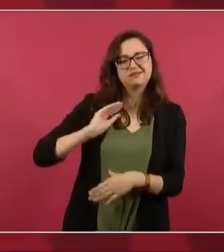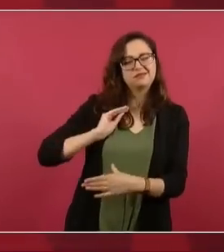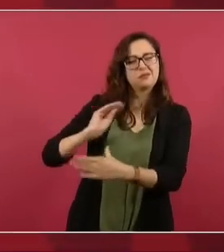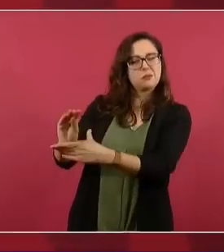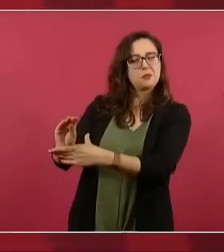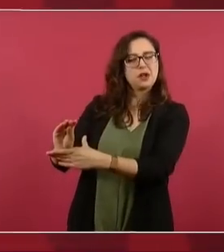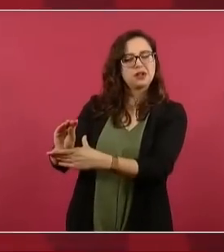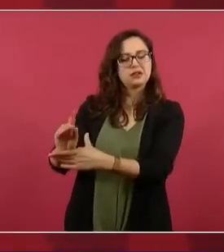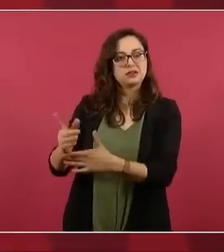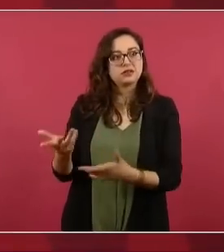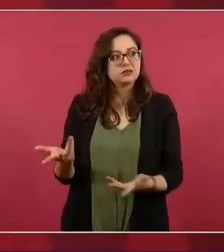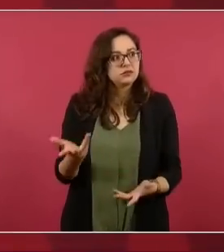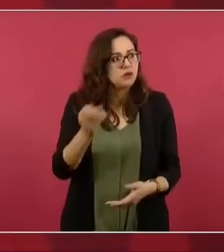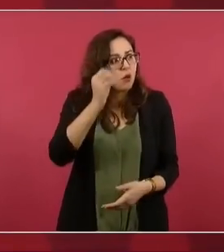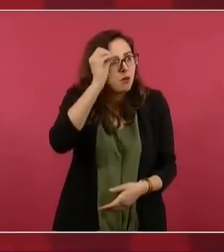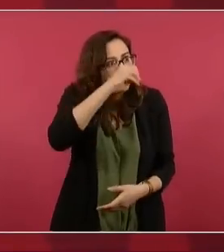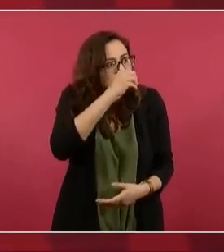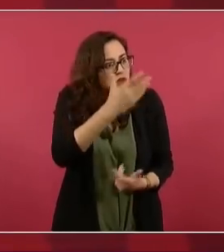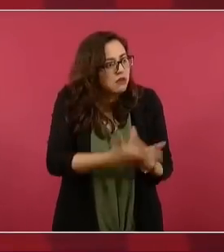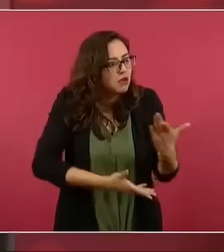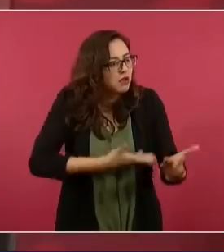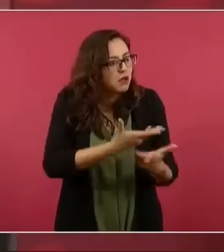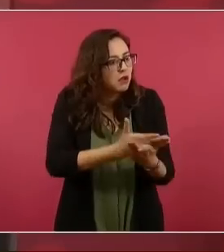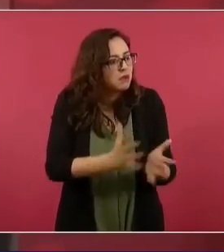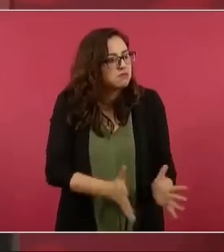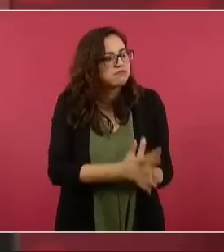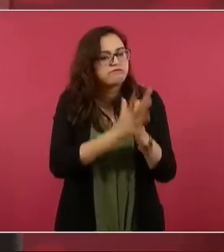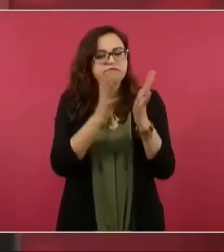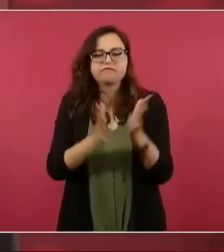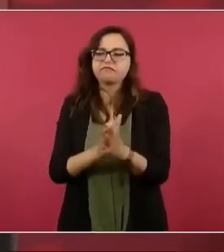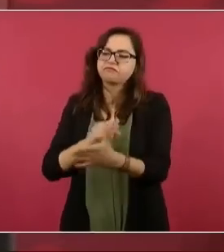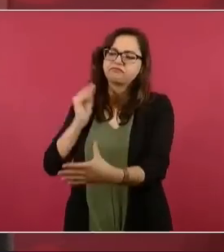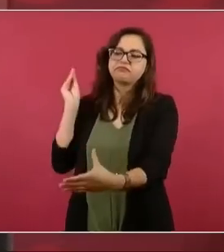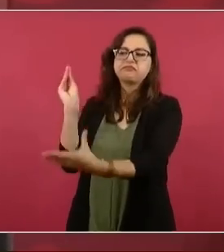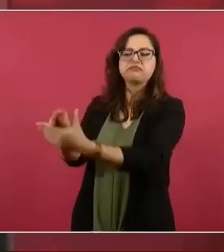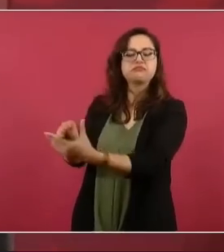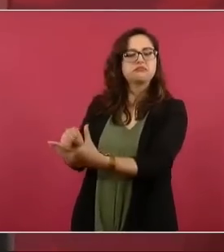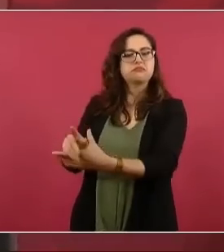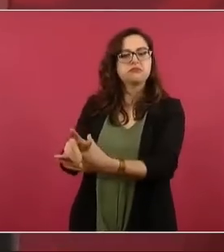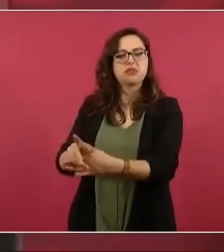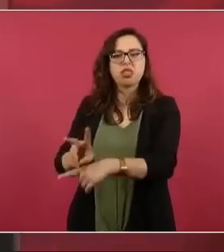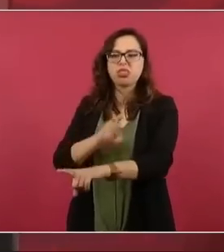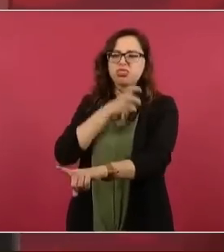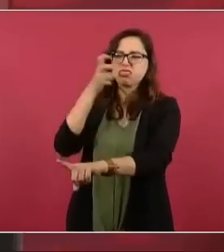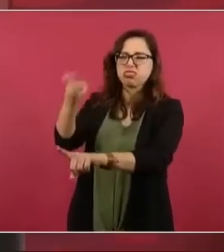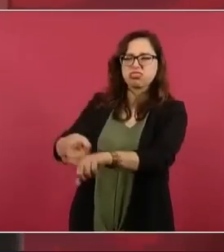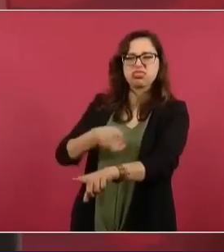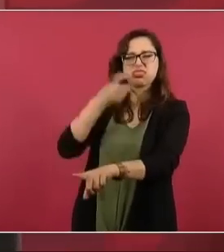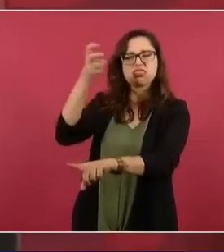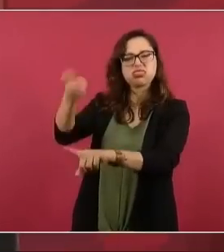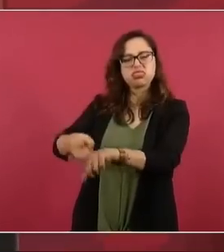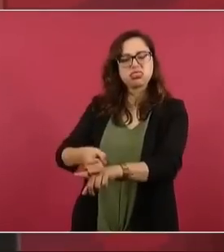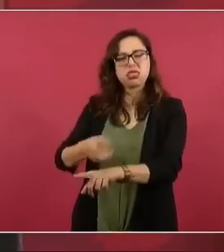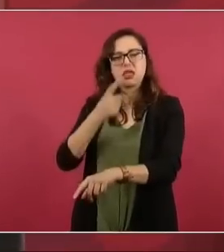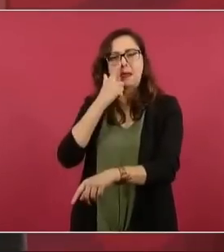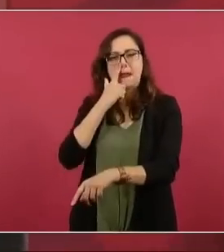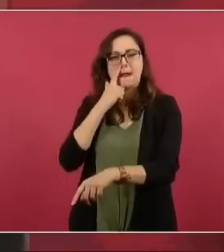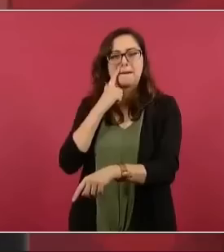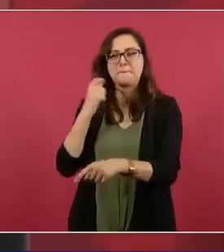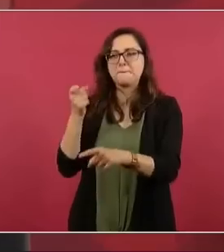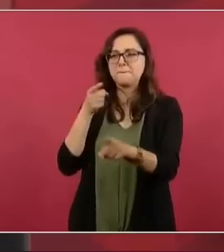opinión de las maestras, de los maestros, y maltratándolos, acusándolos de